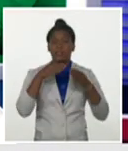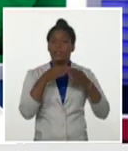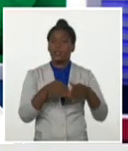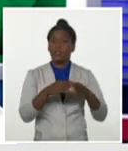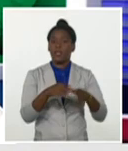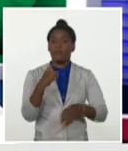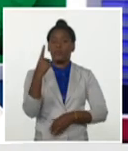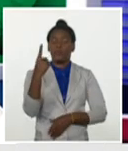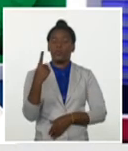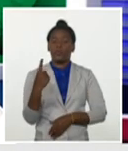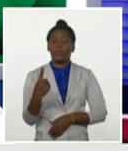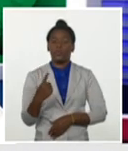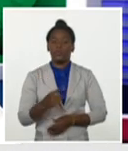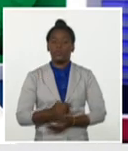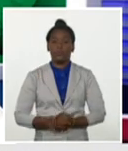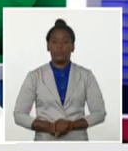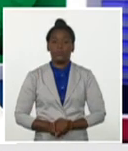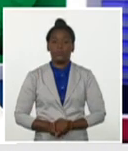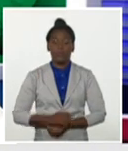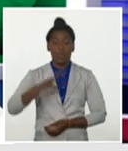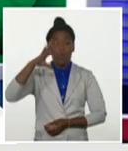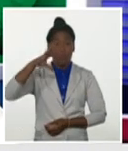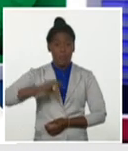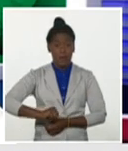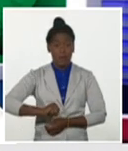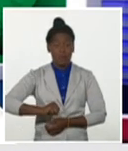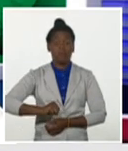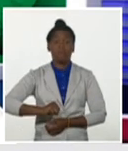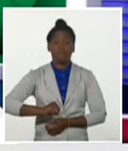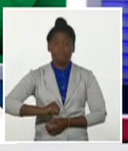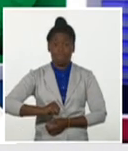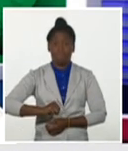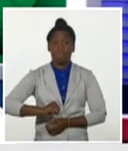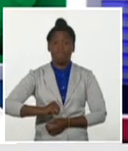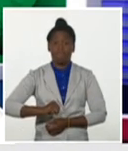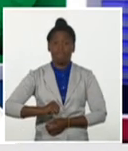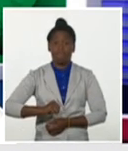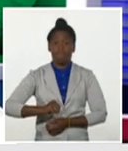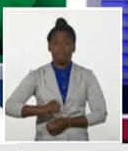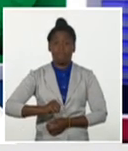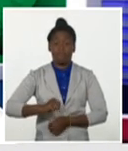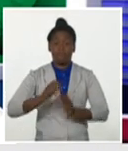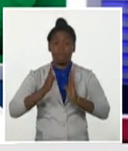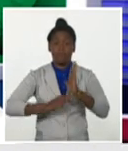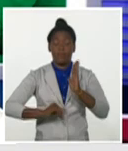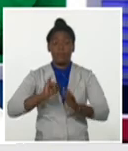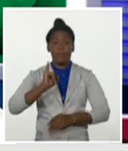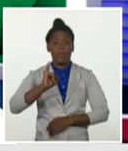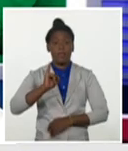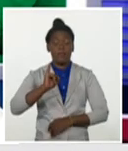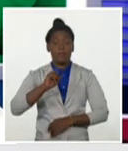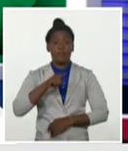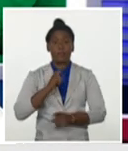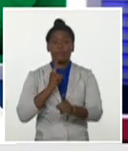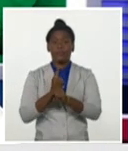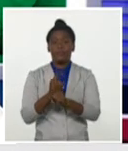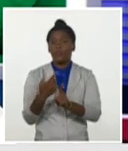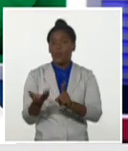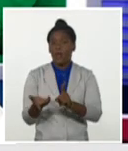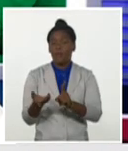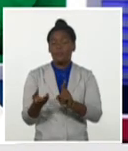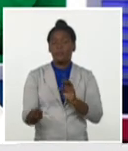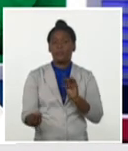1 cada uno. Todos los menores de 6 meses, contactos de casos